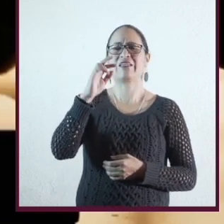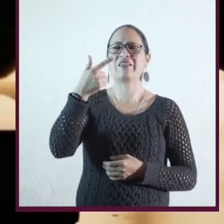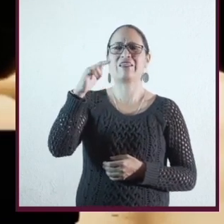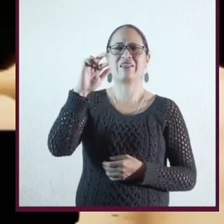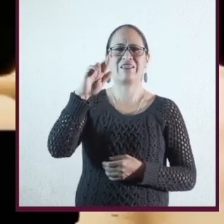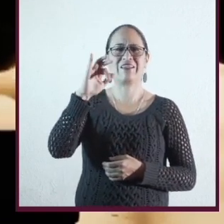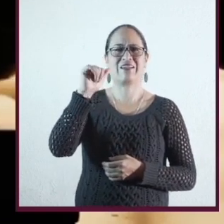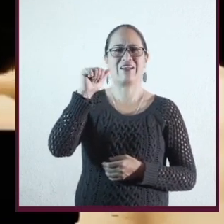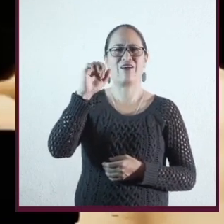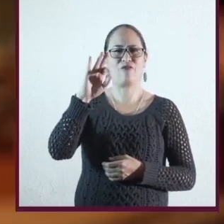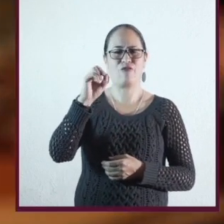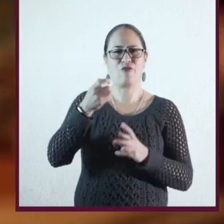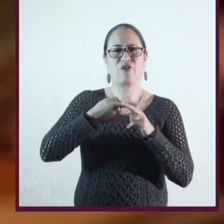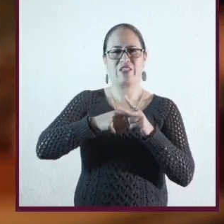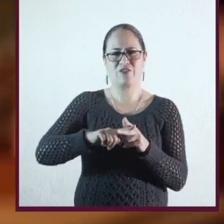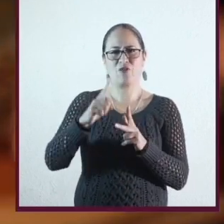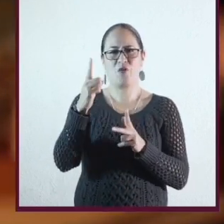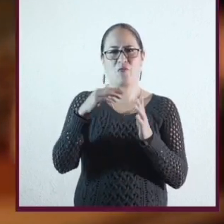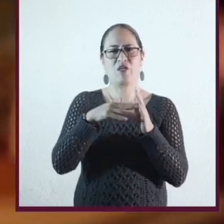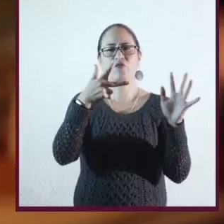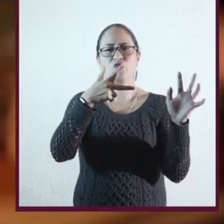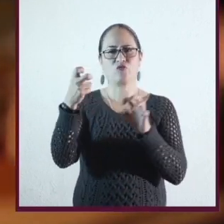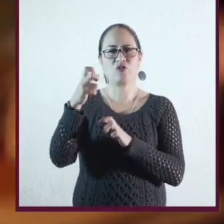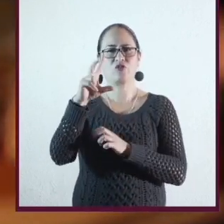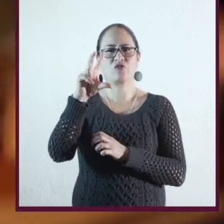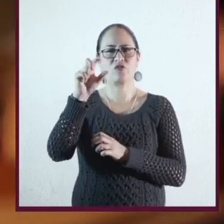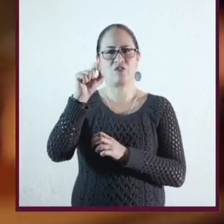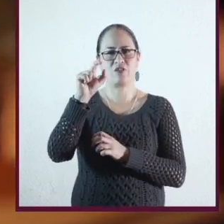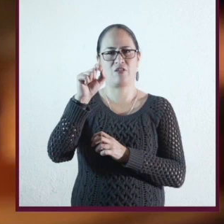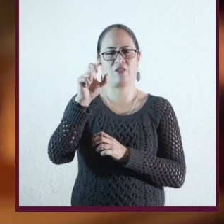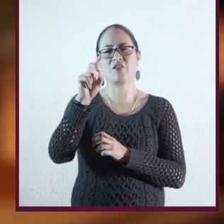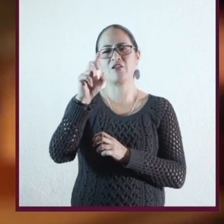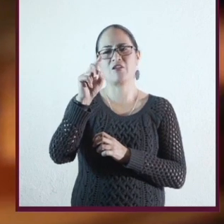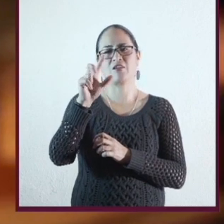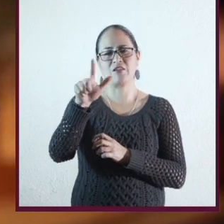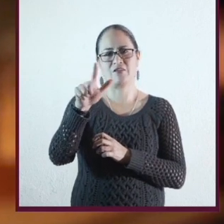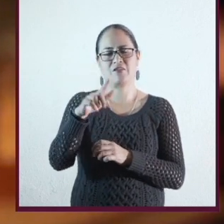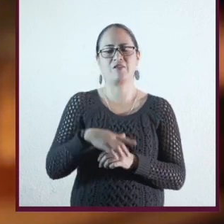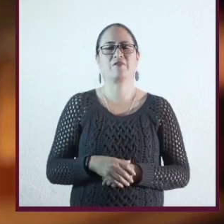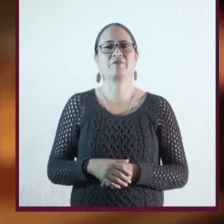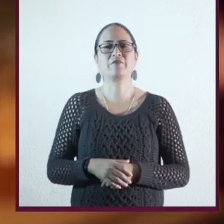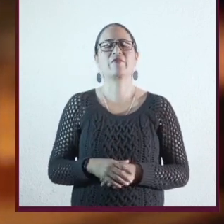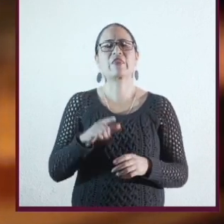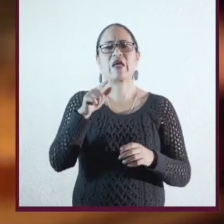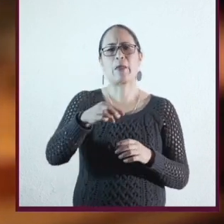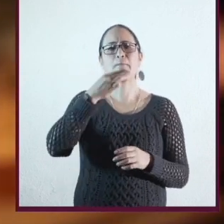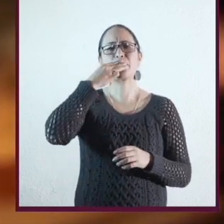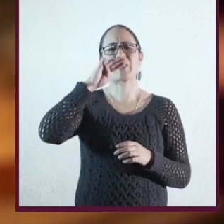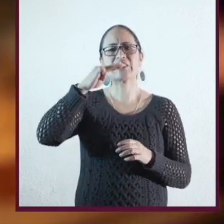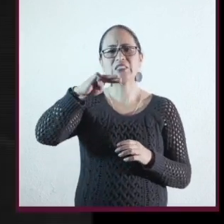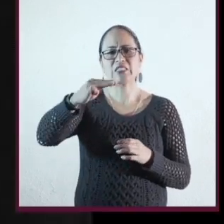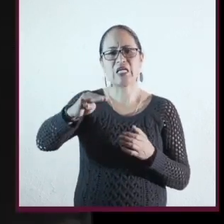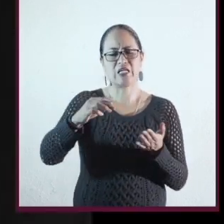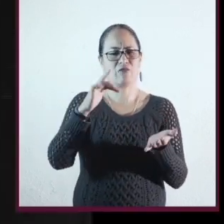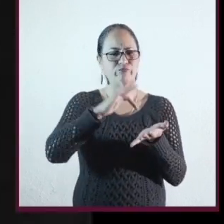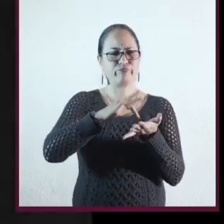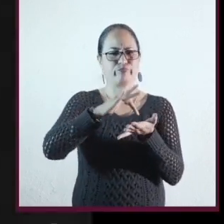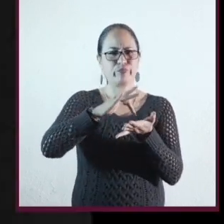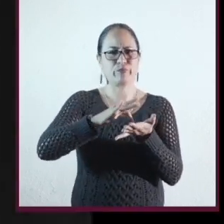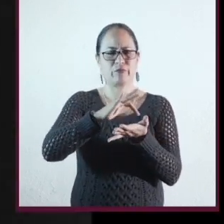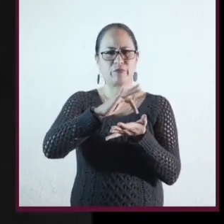en 1837. Un telegrama era un mensaje de texto codificado que se enviaba